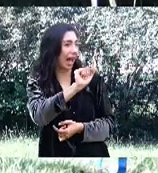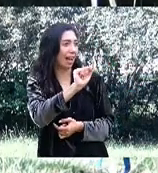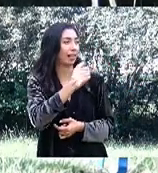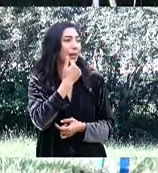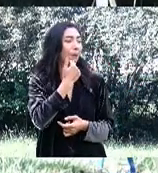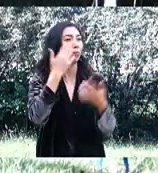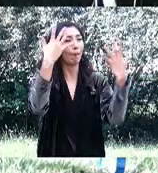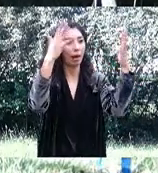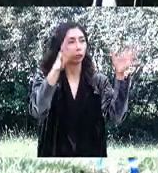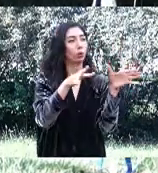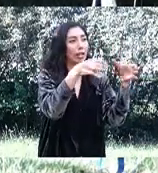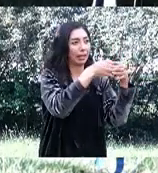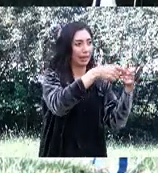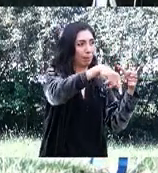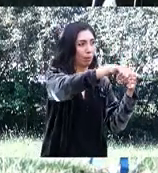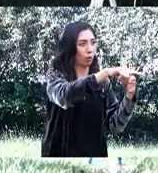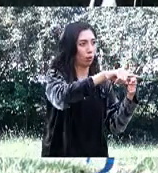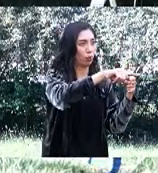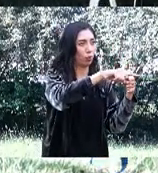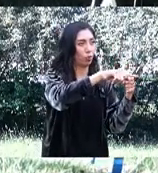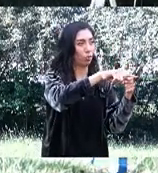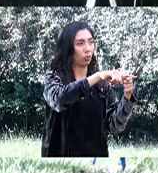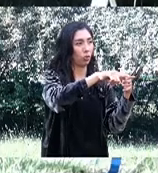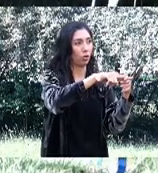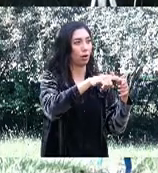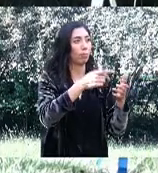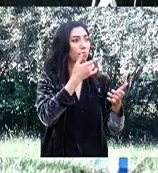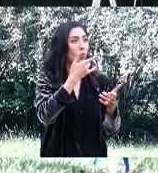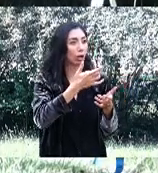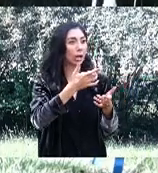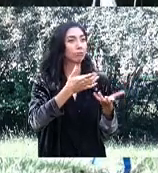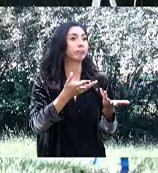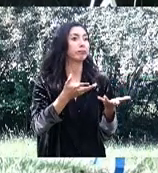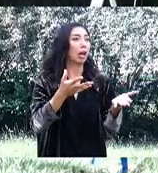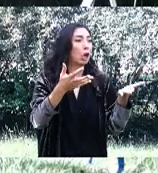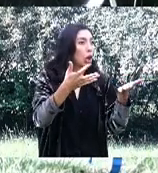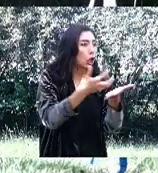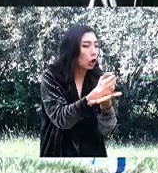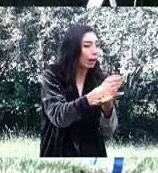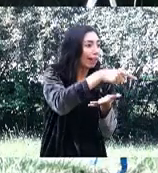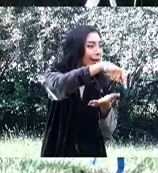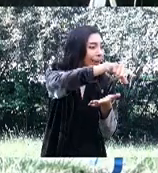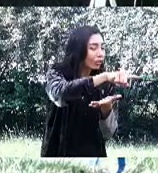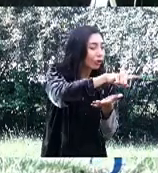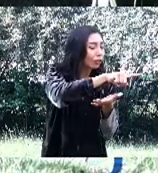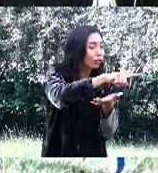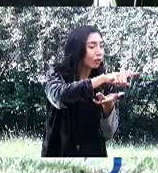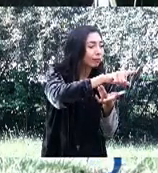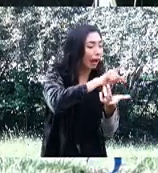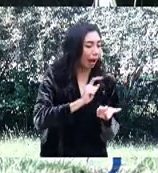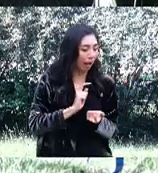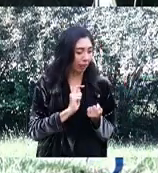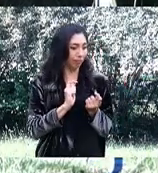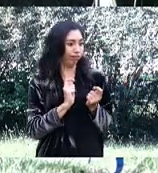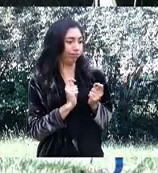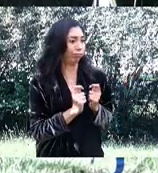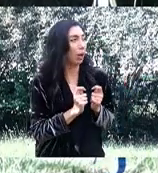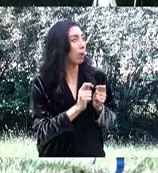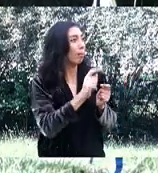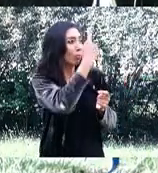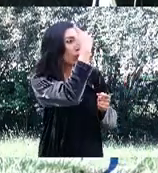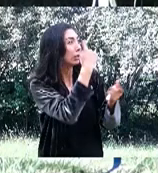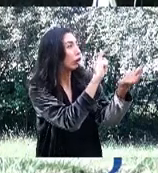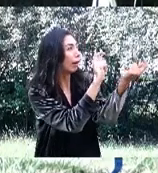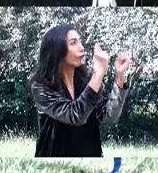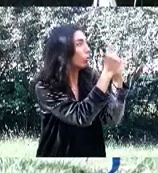porque han logrado justamente adaptarse a esta condición de la transformación del museo cuando